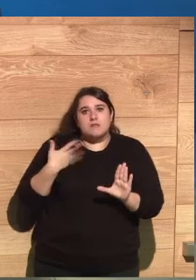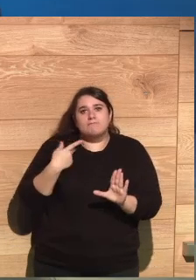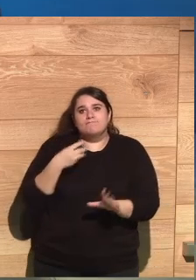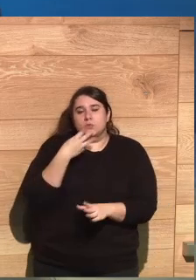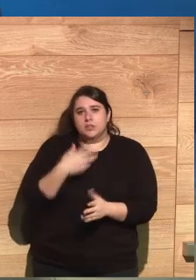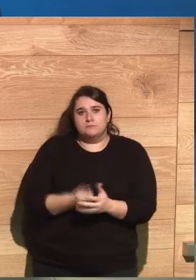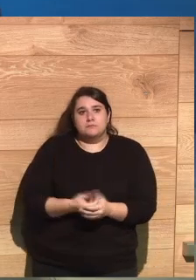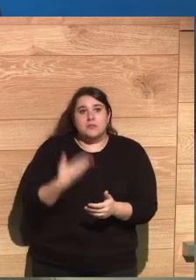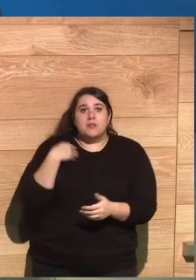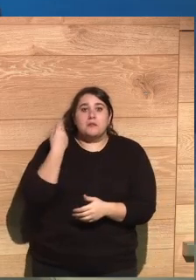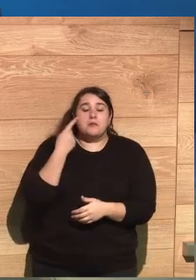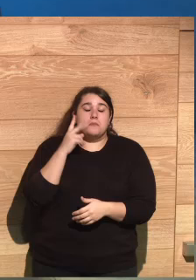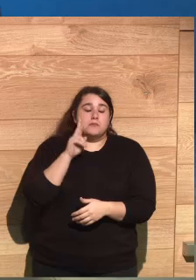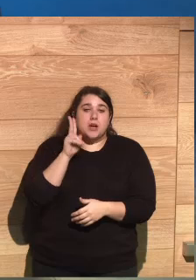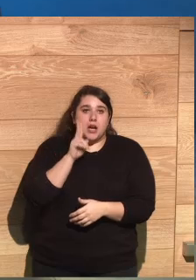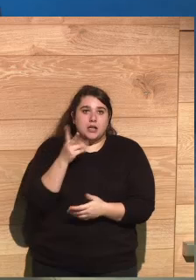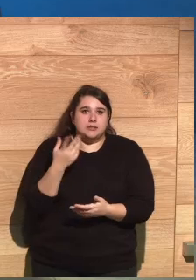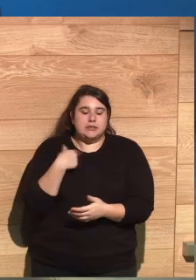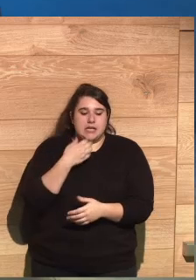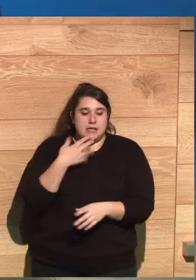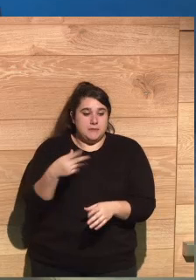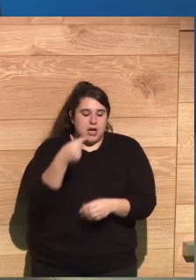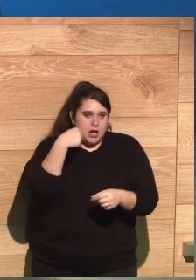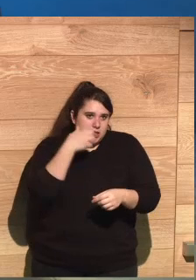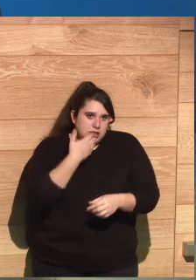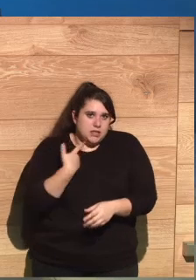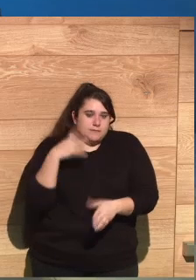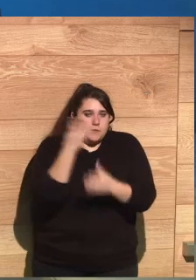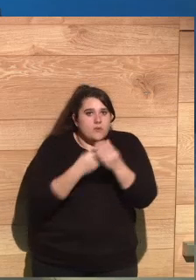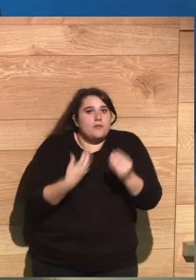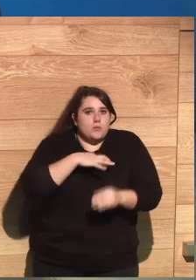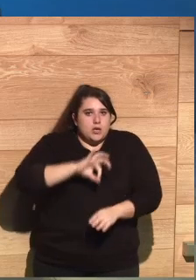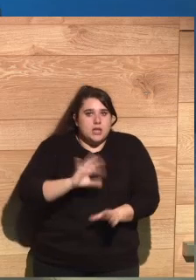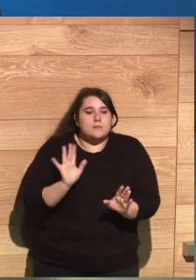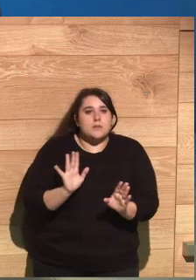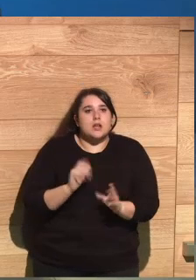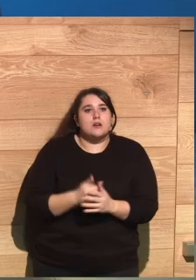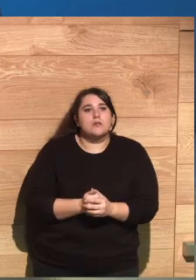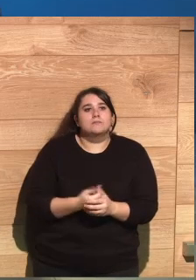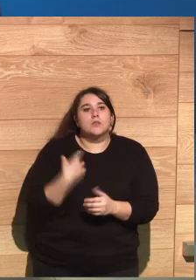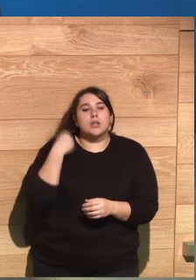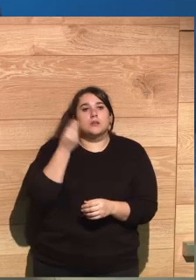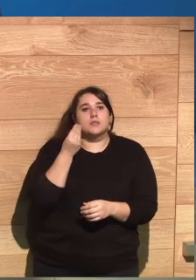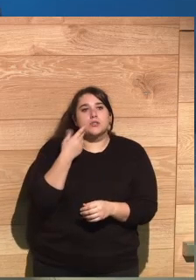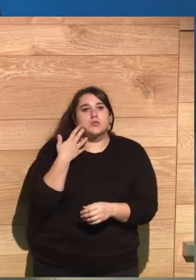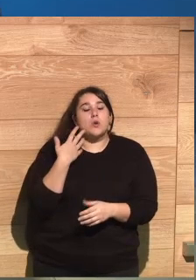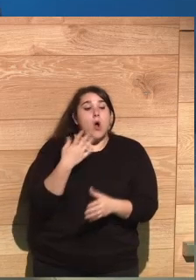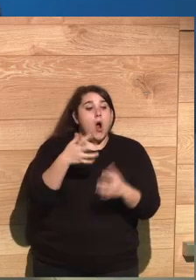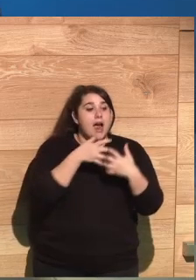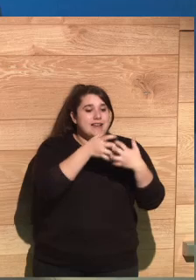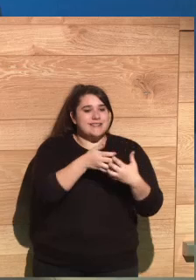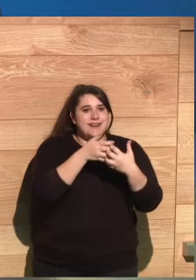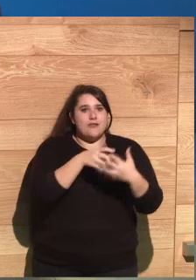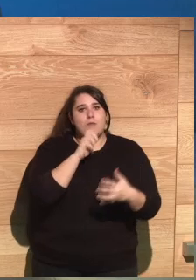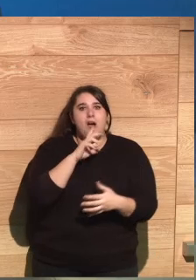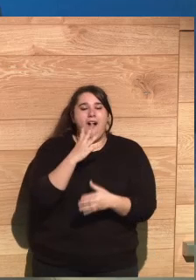ver, yo lo que he ido viendo por ahí, corrígeme si me equivoco, tengo la sensación de que todas estas guerras fallidas y